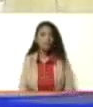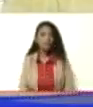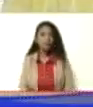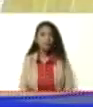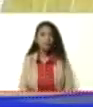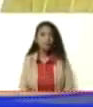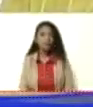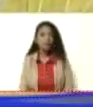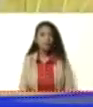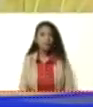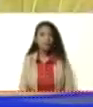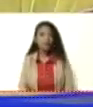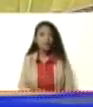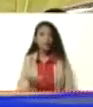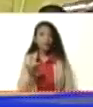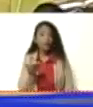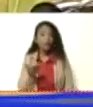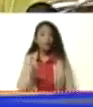galardonados